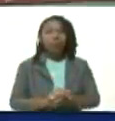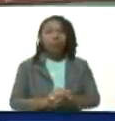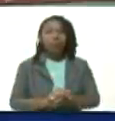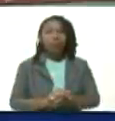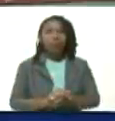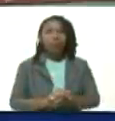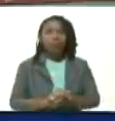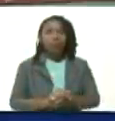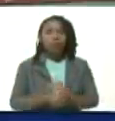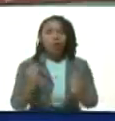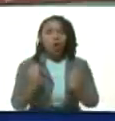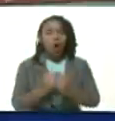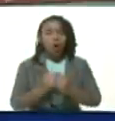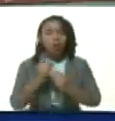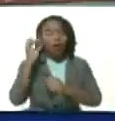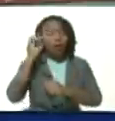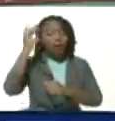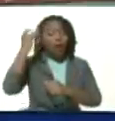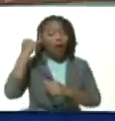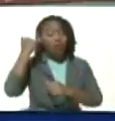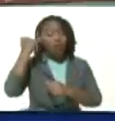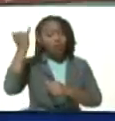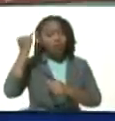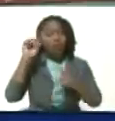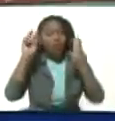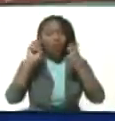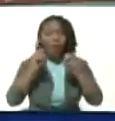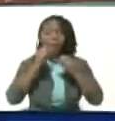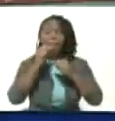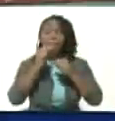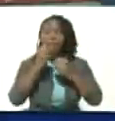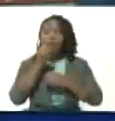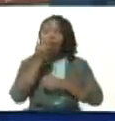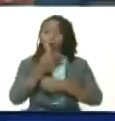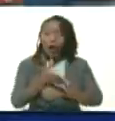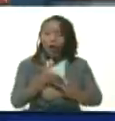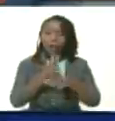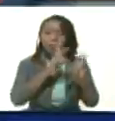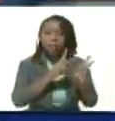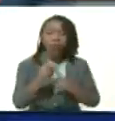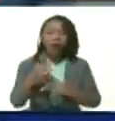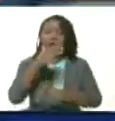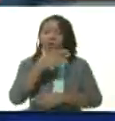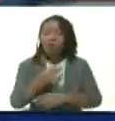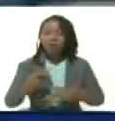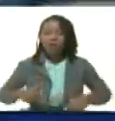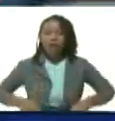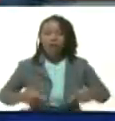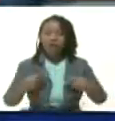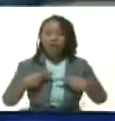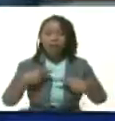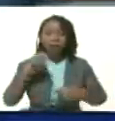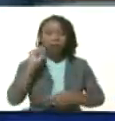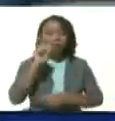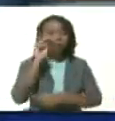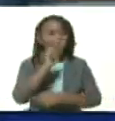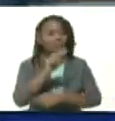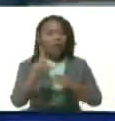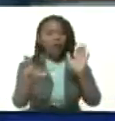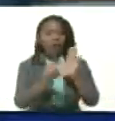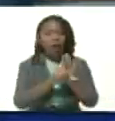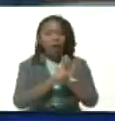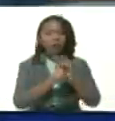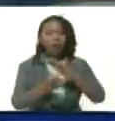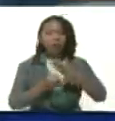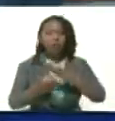con innovación, con buena gerencia, con buenos planes, facilitándole la vida desde el punto de vista legal,